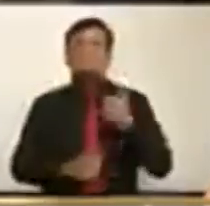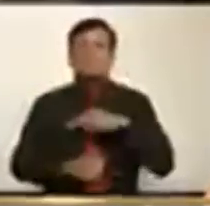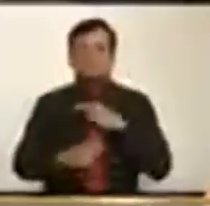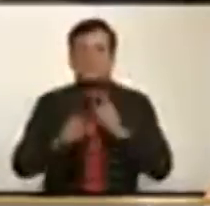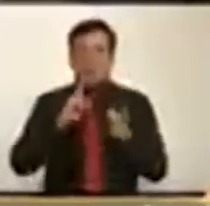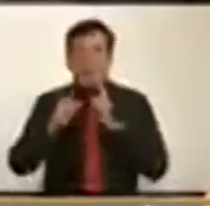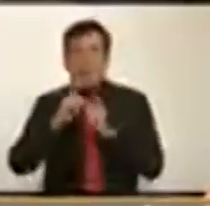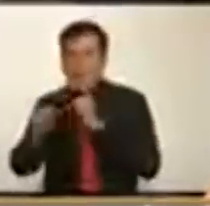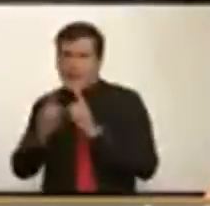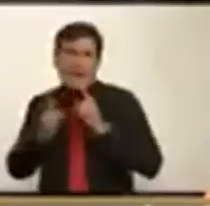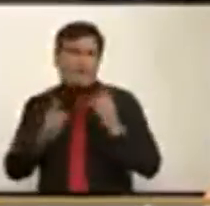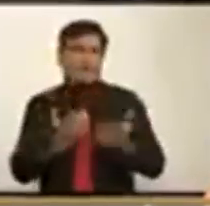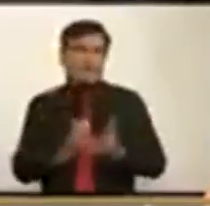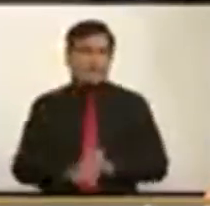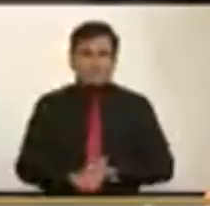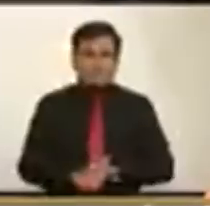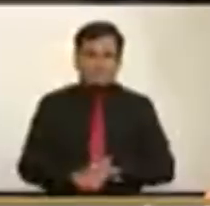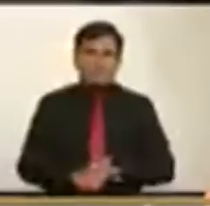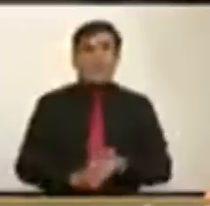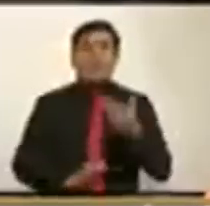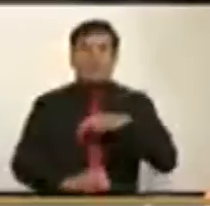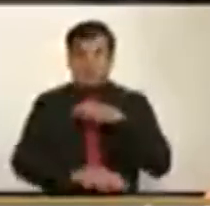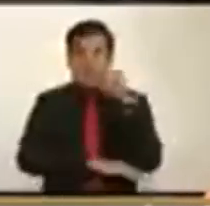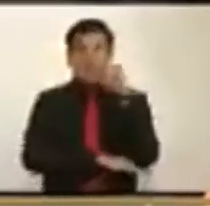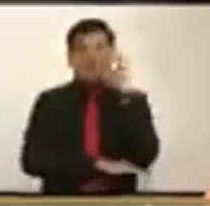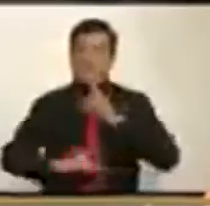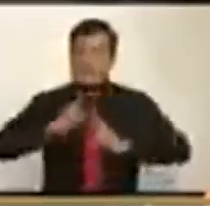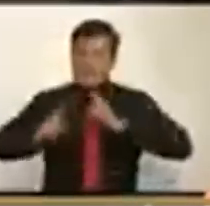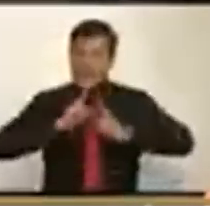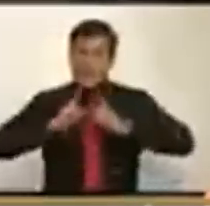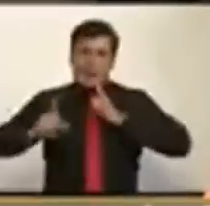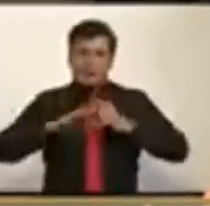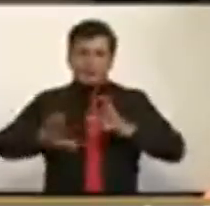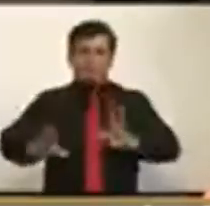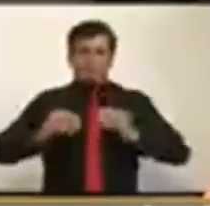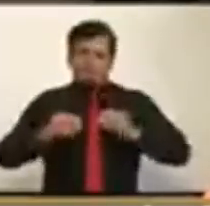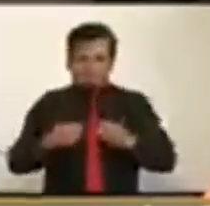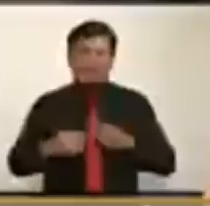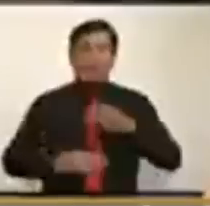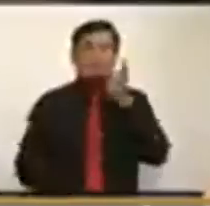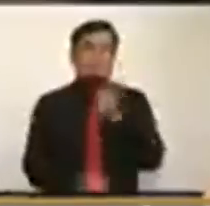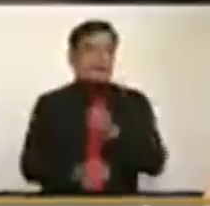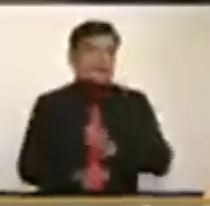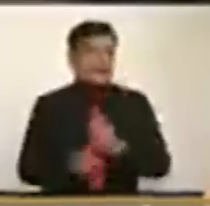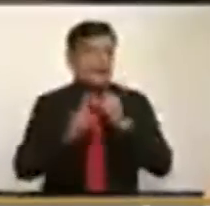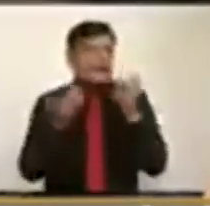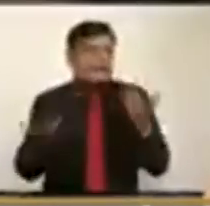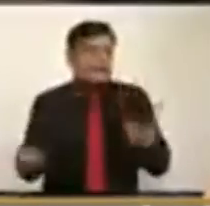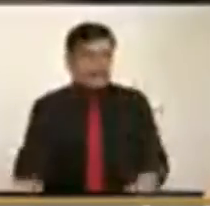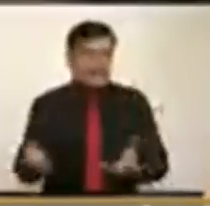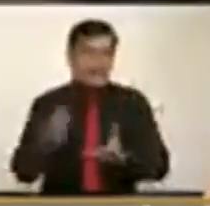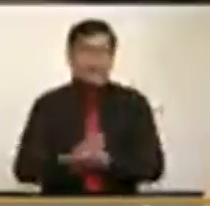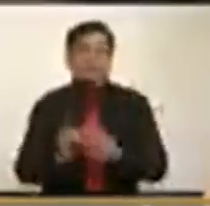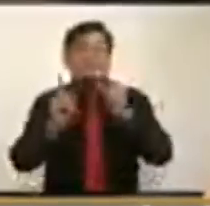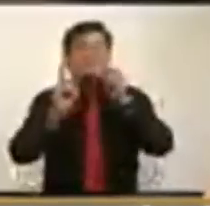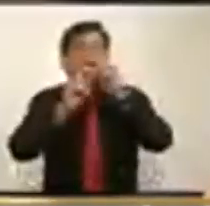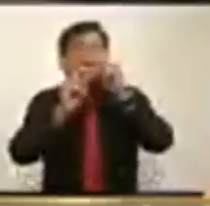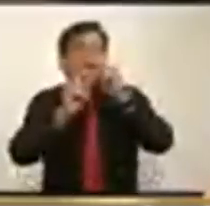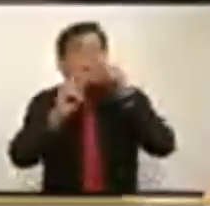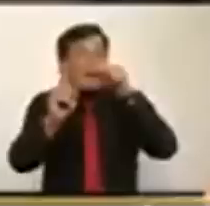hablemos, es que en Colombia se produzca un diálogo y se acepte y se cumpla la